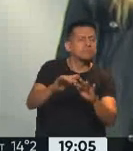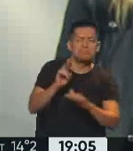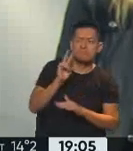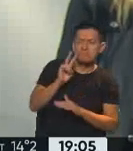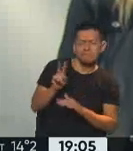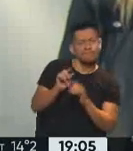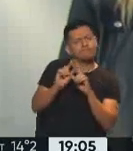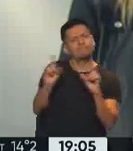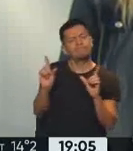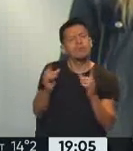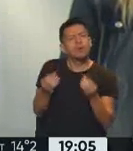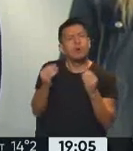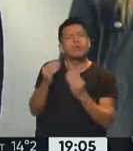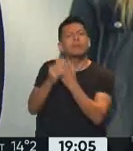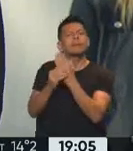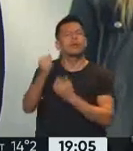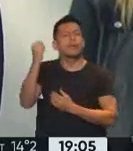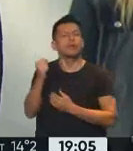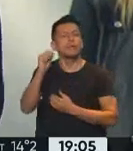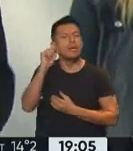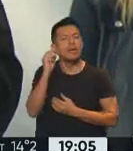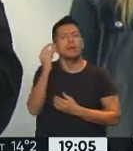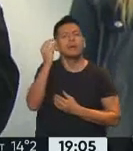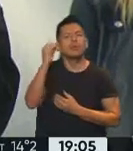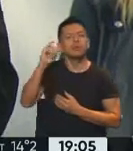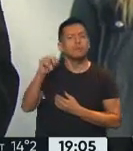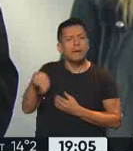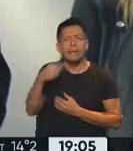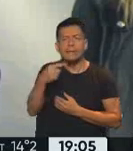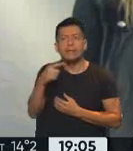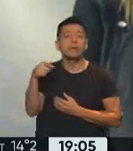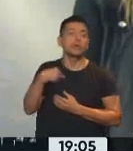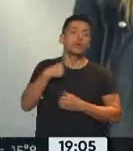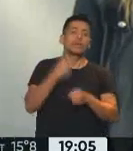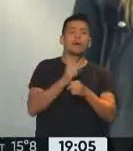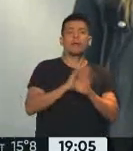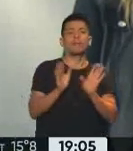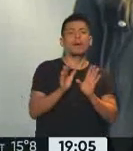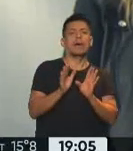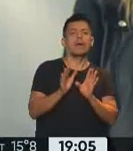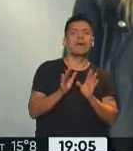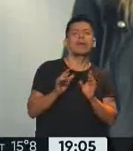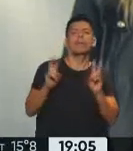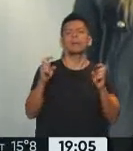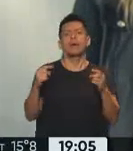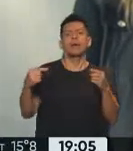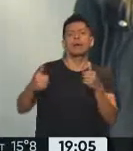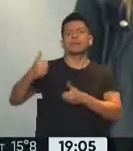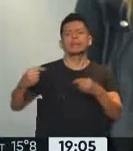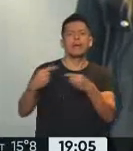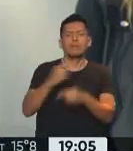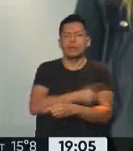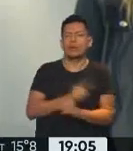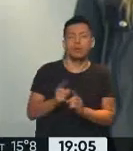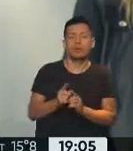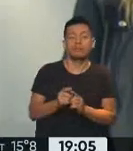¿Cómo que nuestro ministro de Economía, Martín Guzmán, dice que él hace su trabajo pero que no se involucra en estas disputas de poder? ¿Y entonces qué vamos a